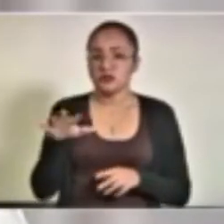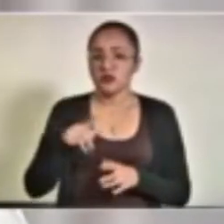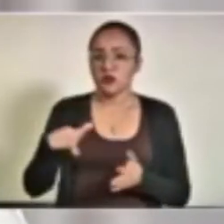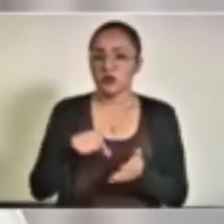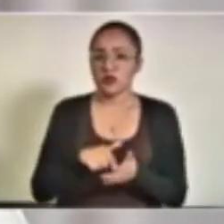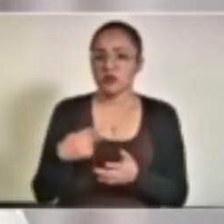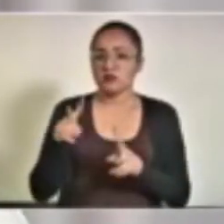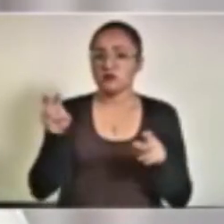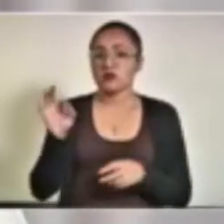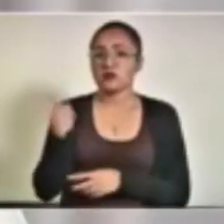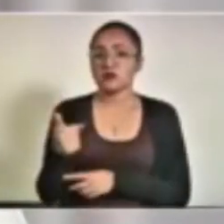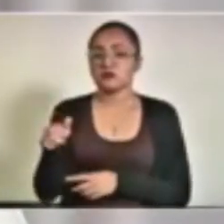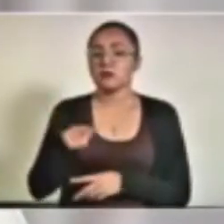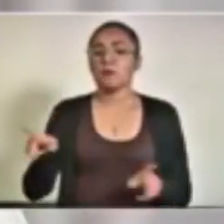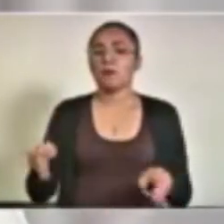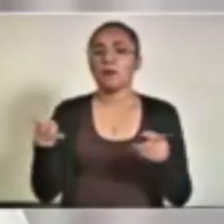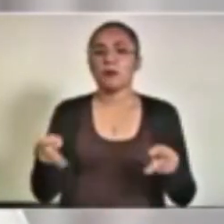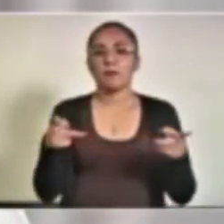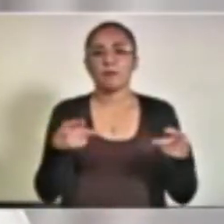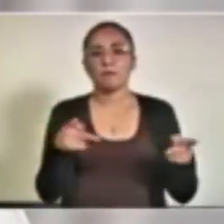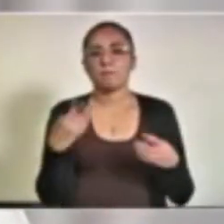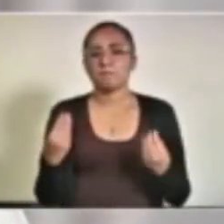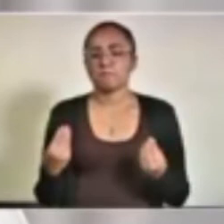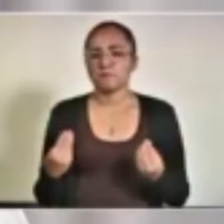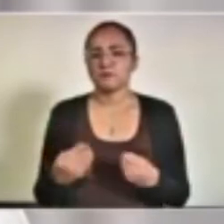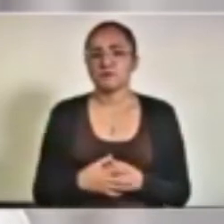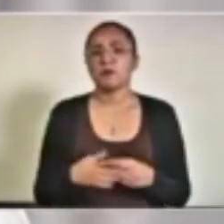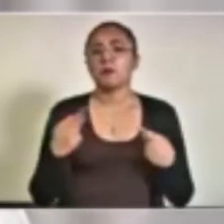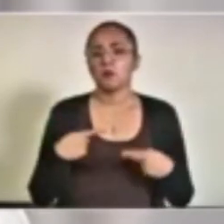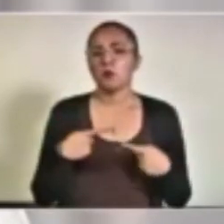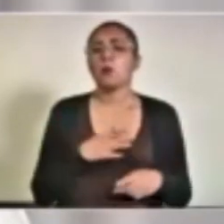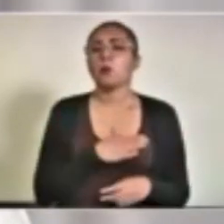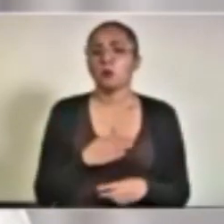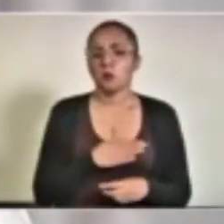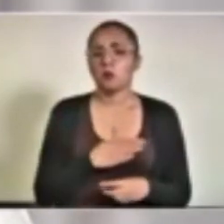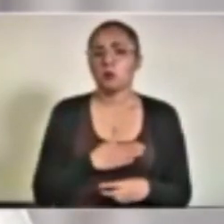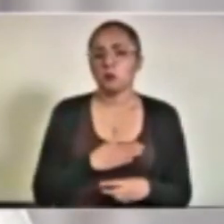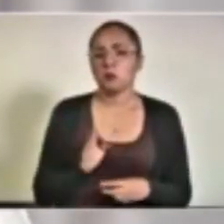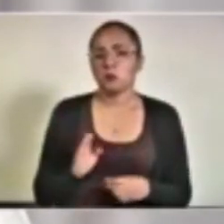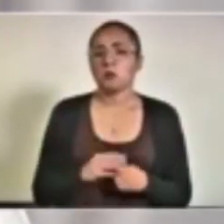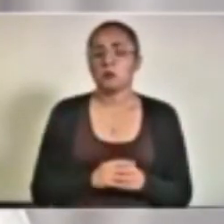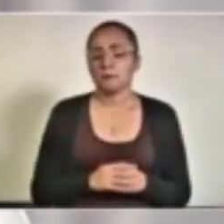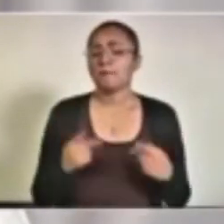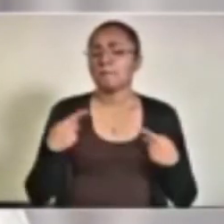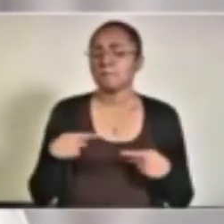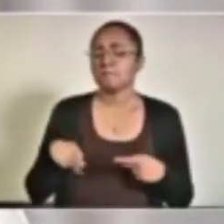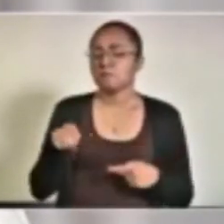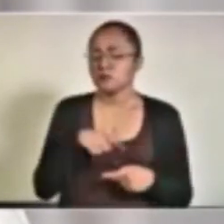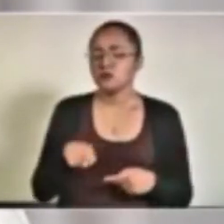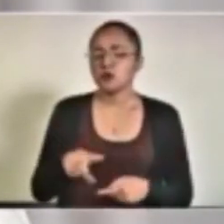donde es un lugar de comercio de gente buena de comerciantes